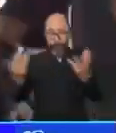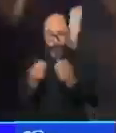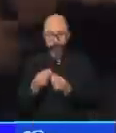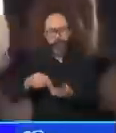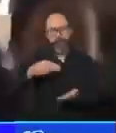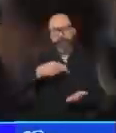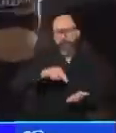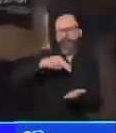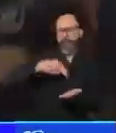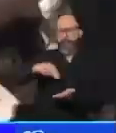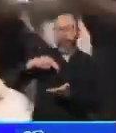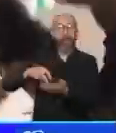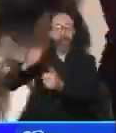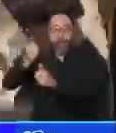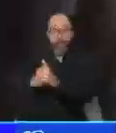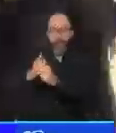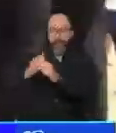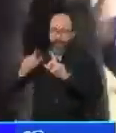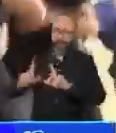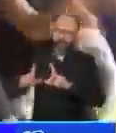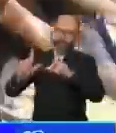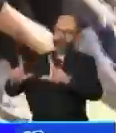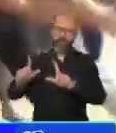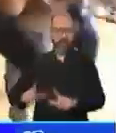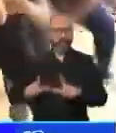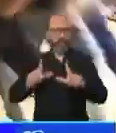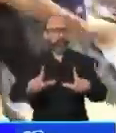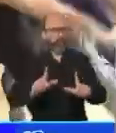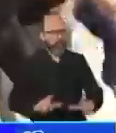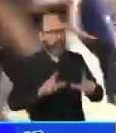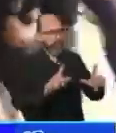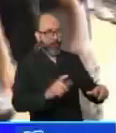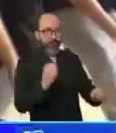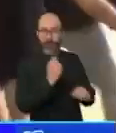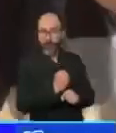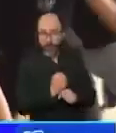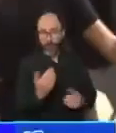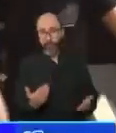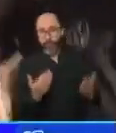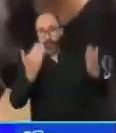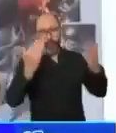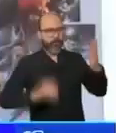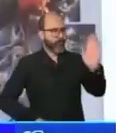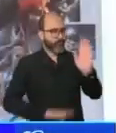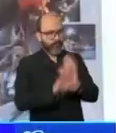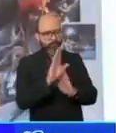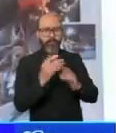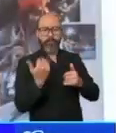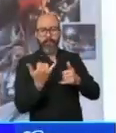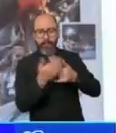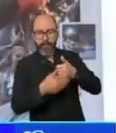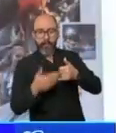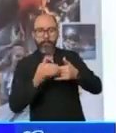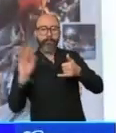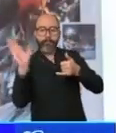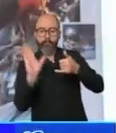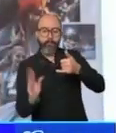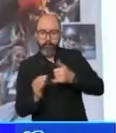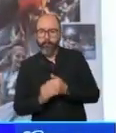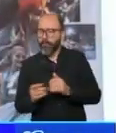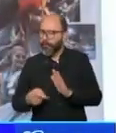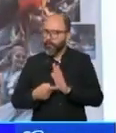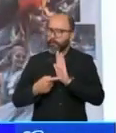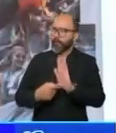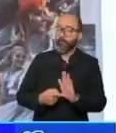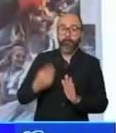Se les dio a cada agrupación una placa a manera de reconocimiento por la labor de cada director para impulsar el talento quindiano. Somos símbolo de resistencia a través de